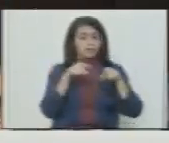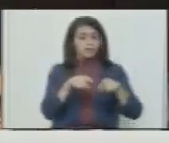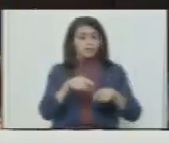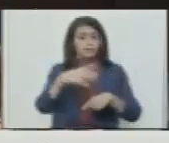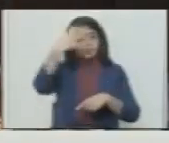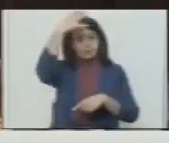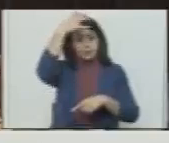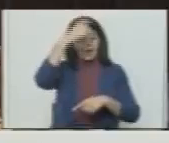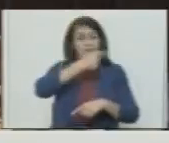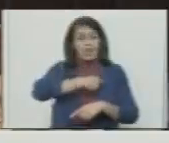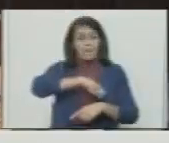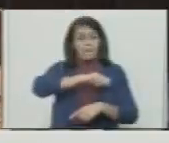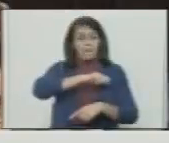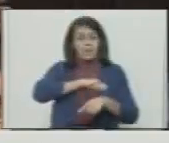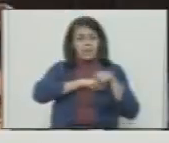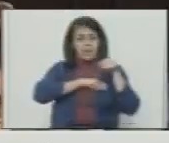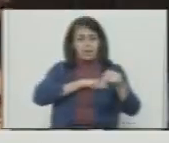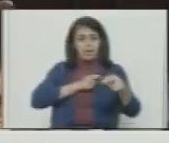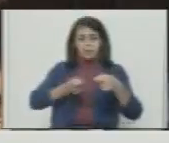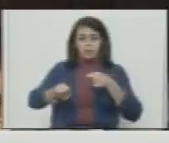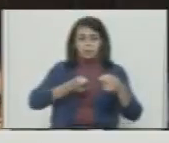representación de la corona española.